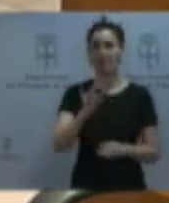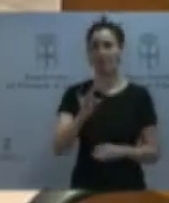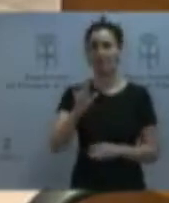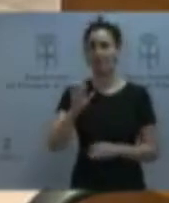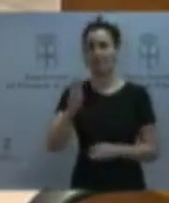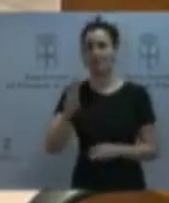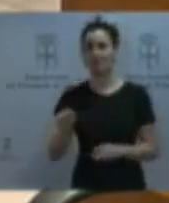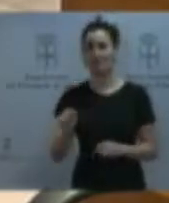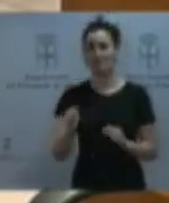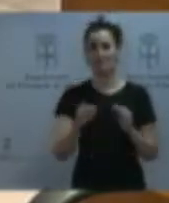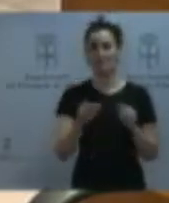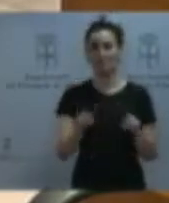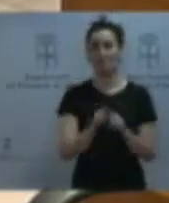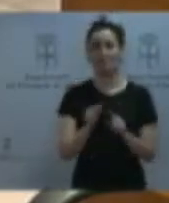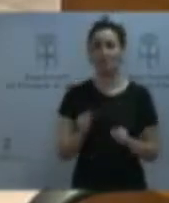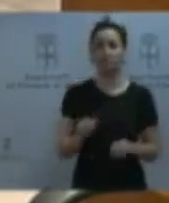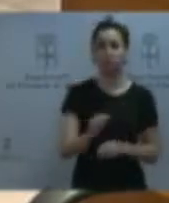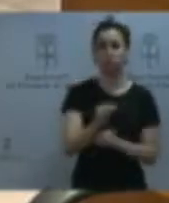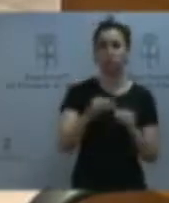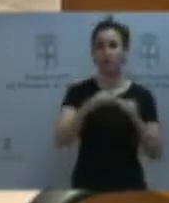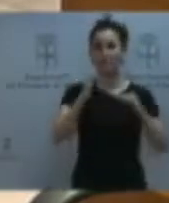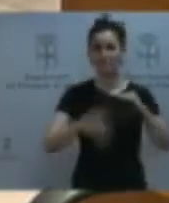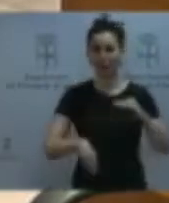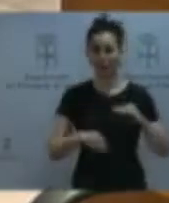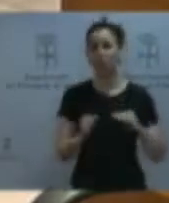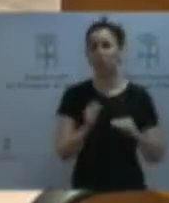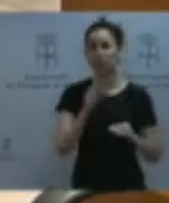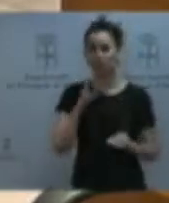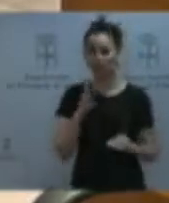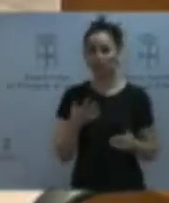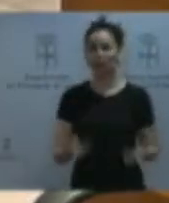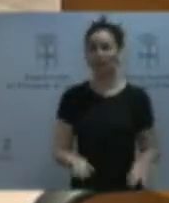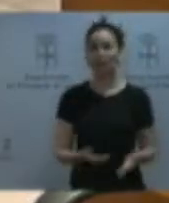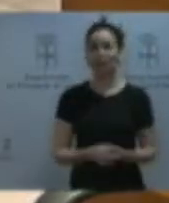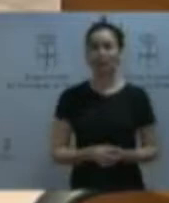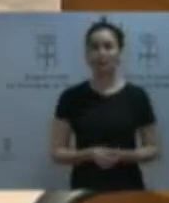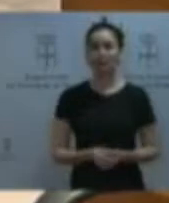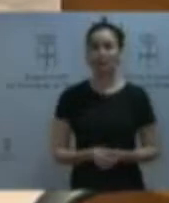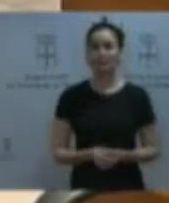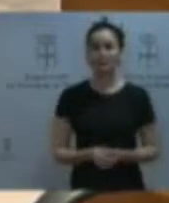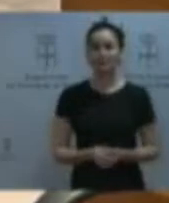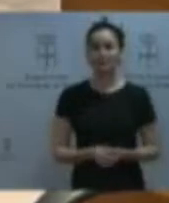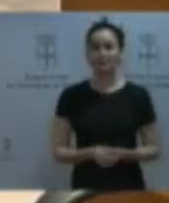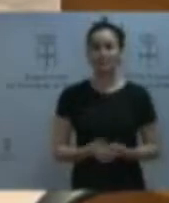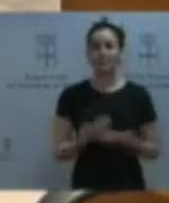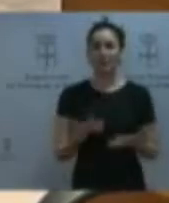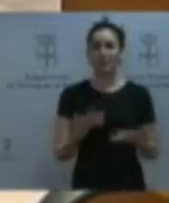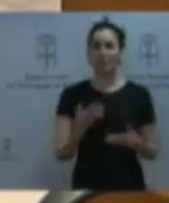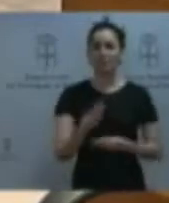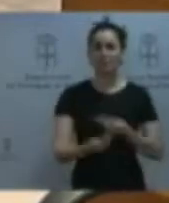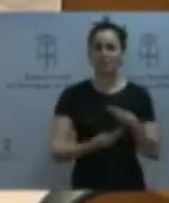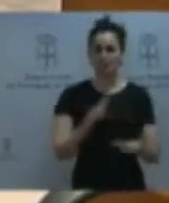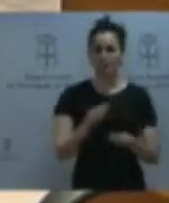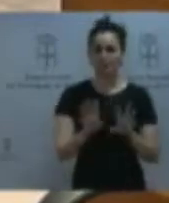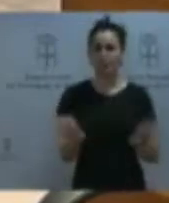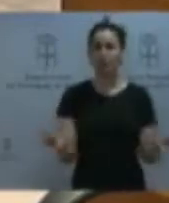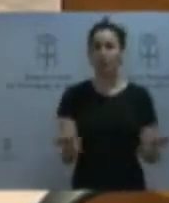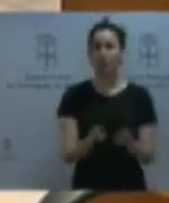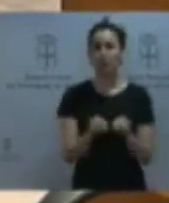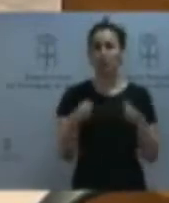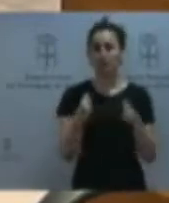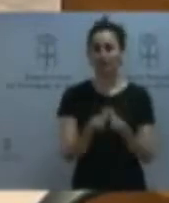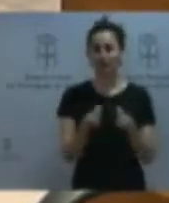estos últimos años, por lo menos, y que vienen siendo ejecutadas en su totalidad. Naturalmente, en el presente ejercicio,